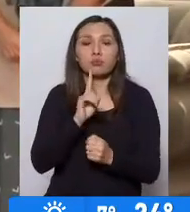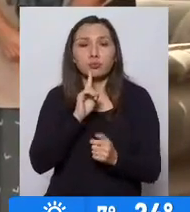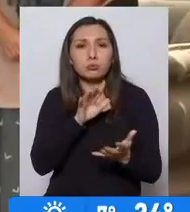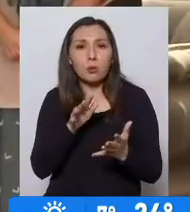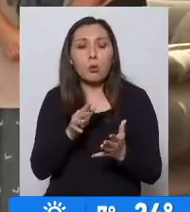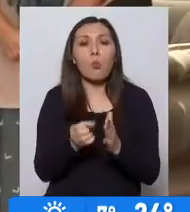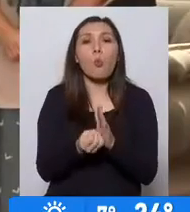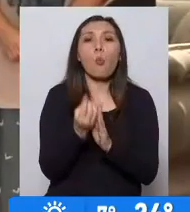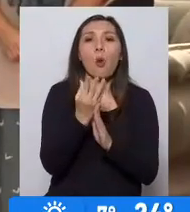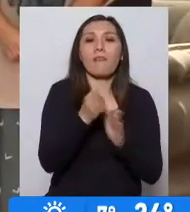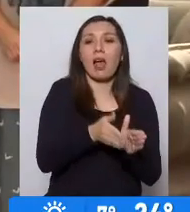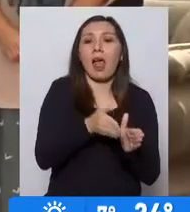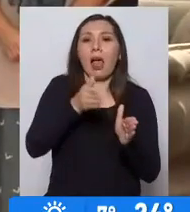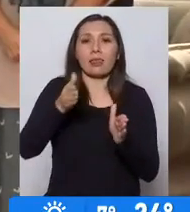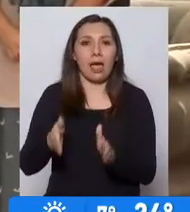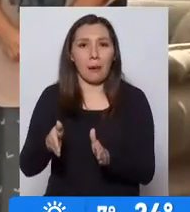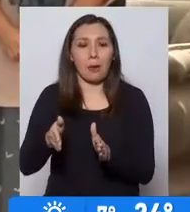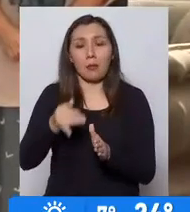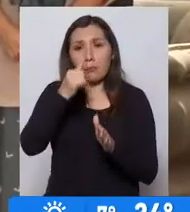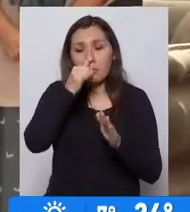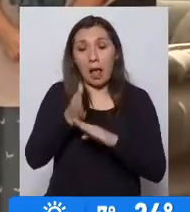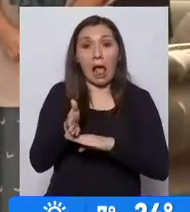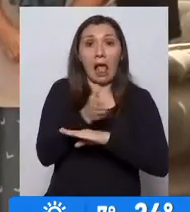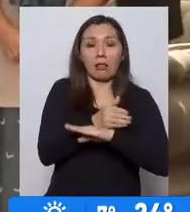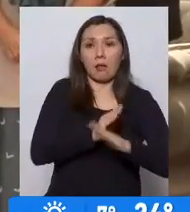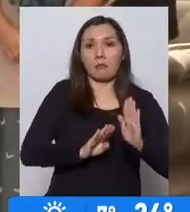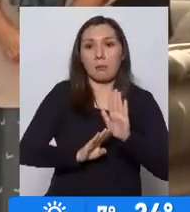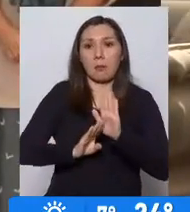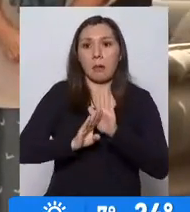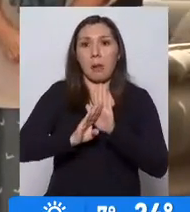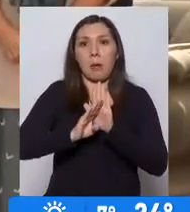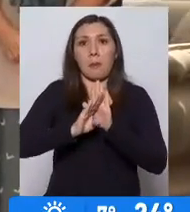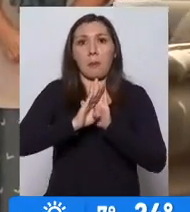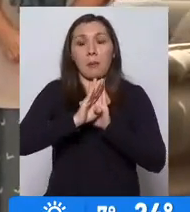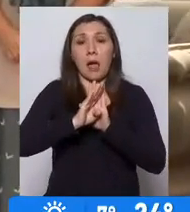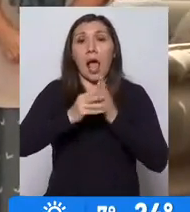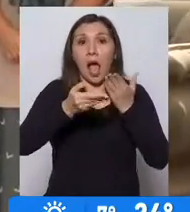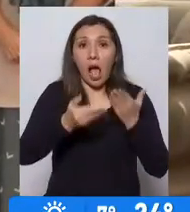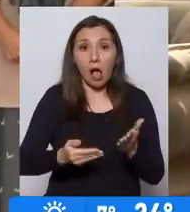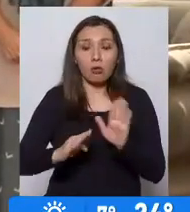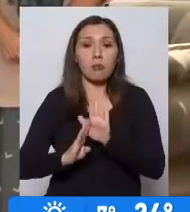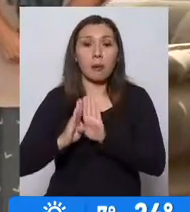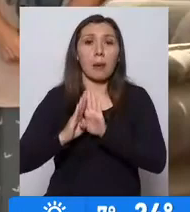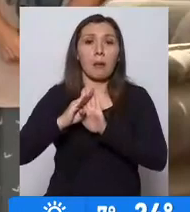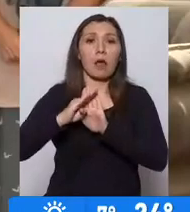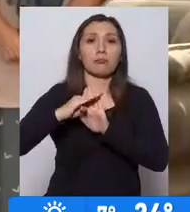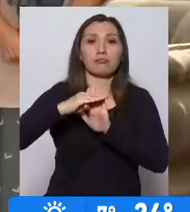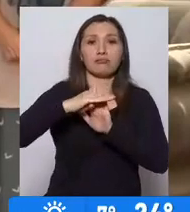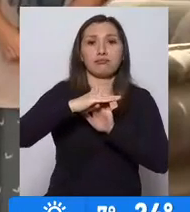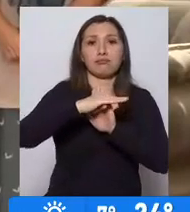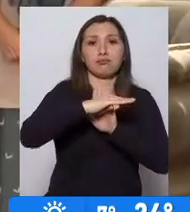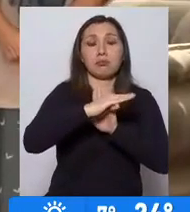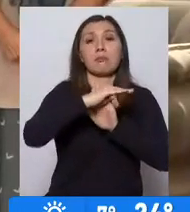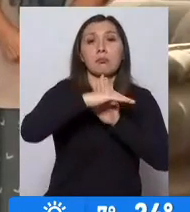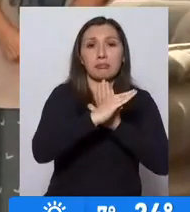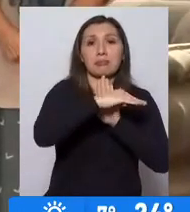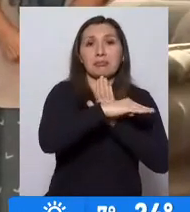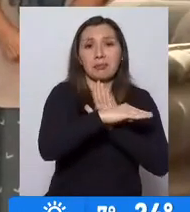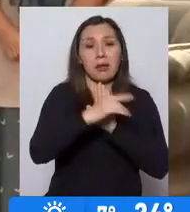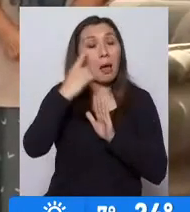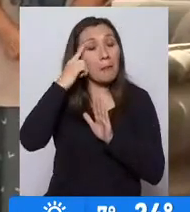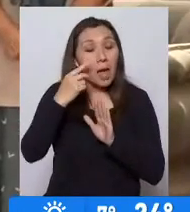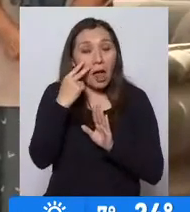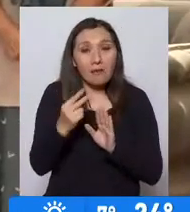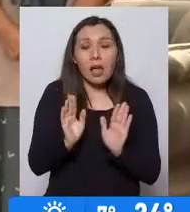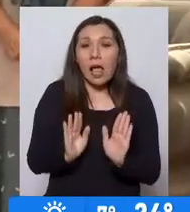estamos en una nueva etapa. Hubo un periodo creciente. Hoy día estamos en una meseta con altibajos